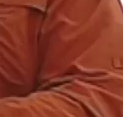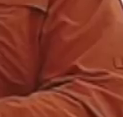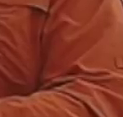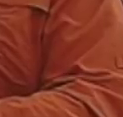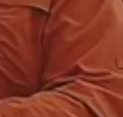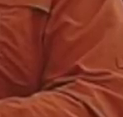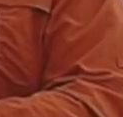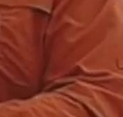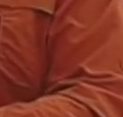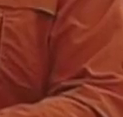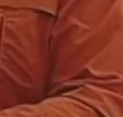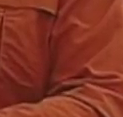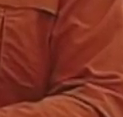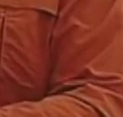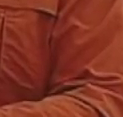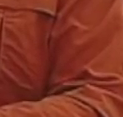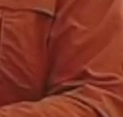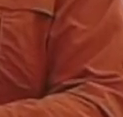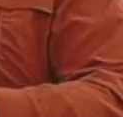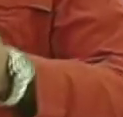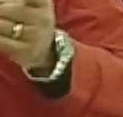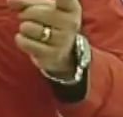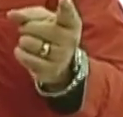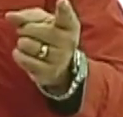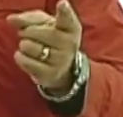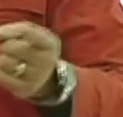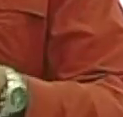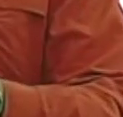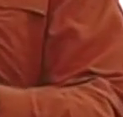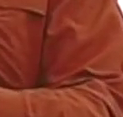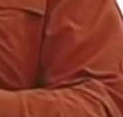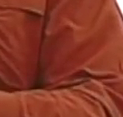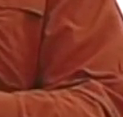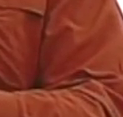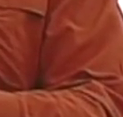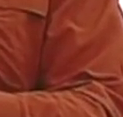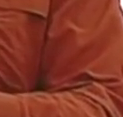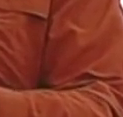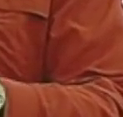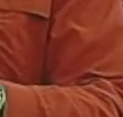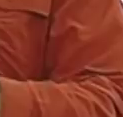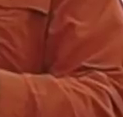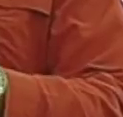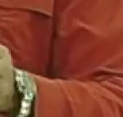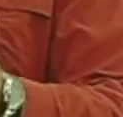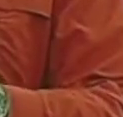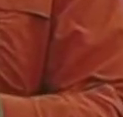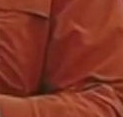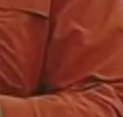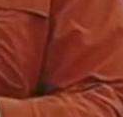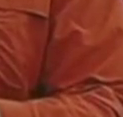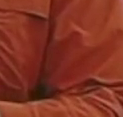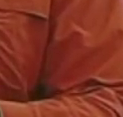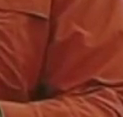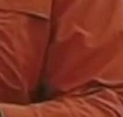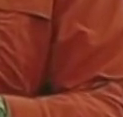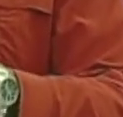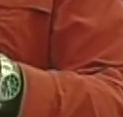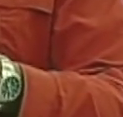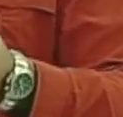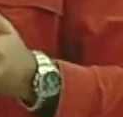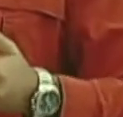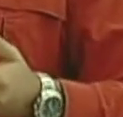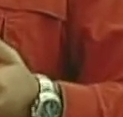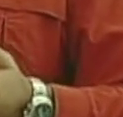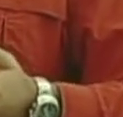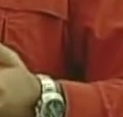Petro trató de ser bloqueado, primero por la Asamblea Nacional, la de Caburguesa, que sacó una resolución espuria para